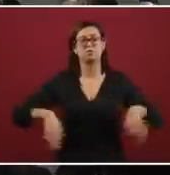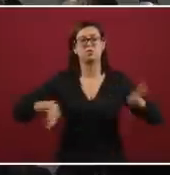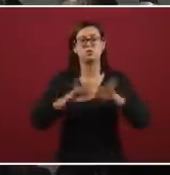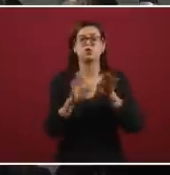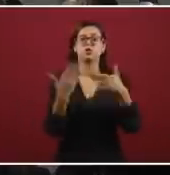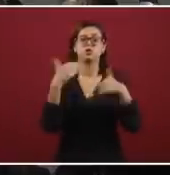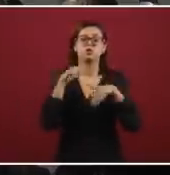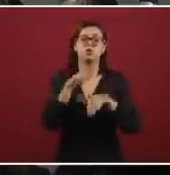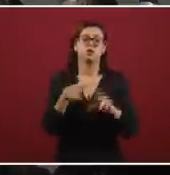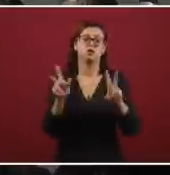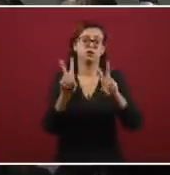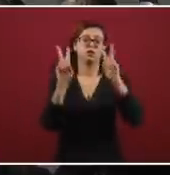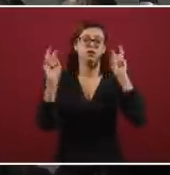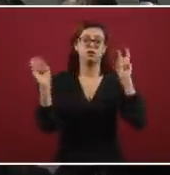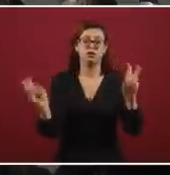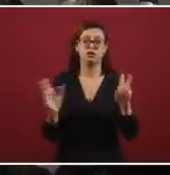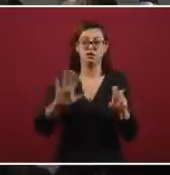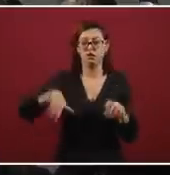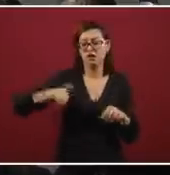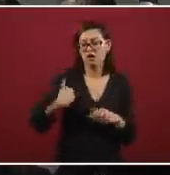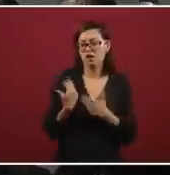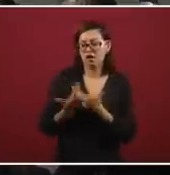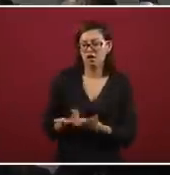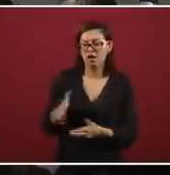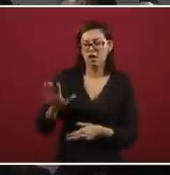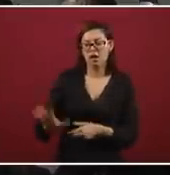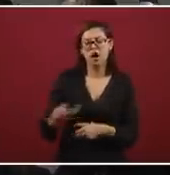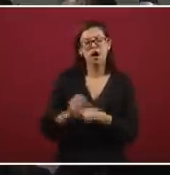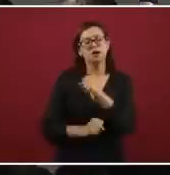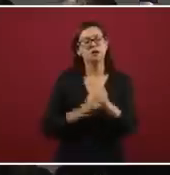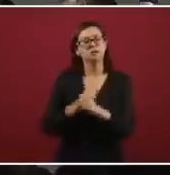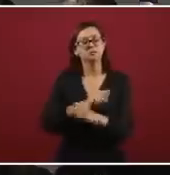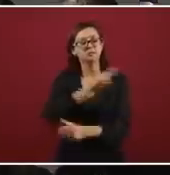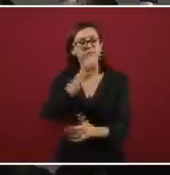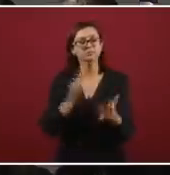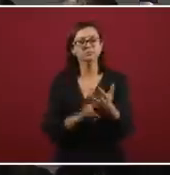las reservas. Este año,